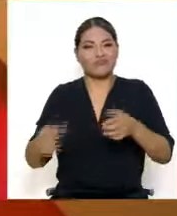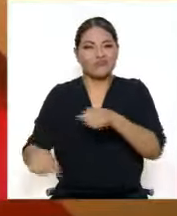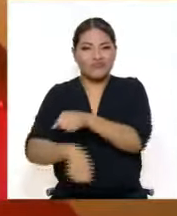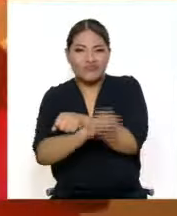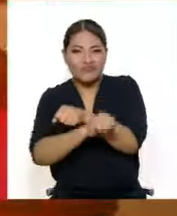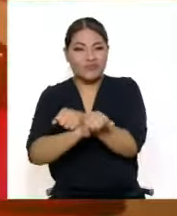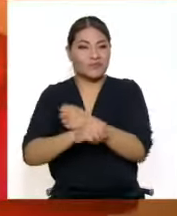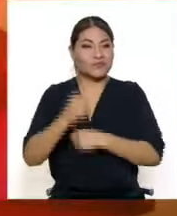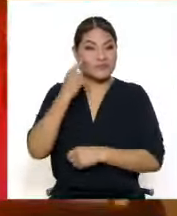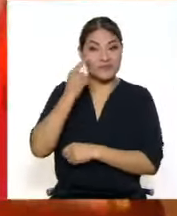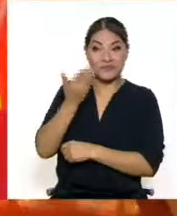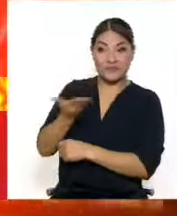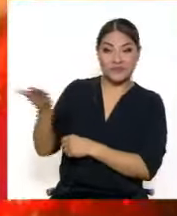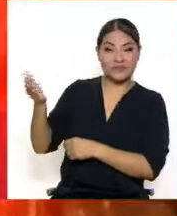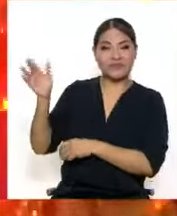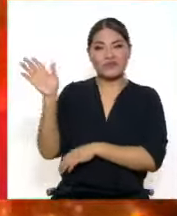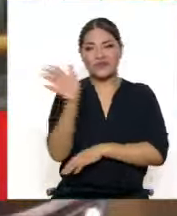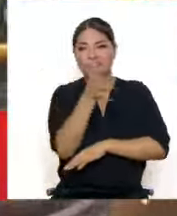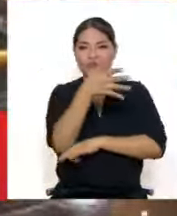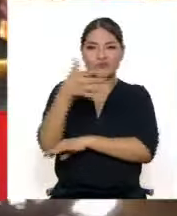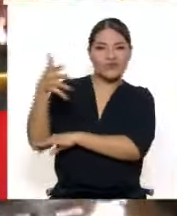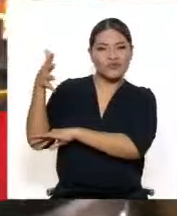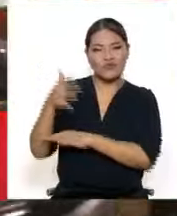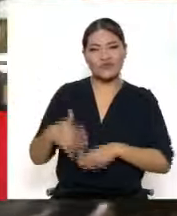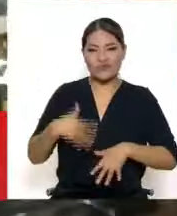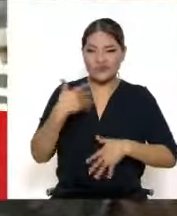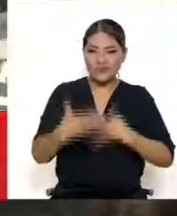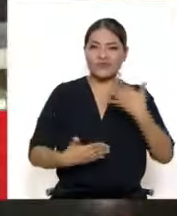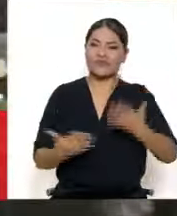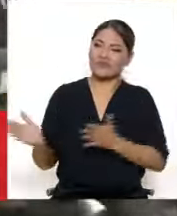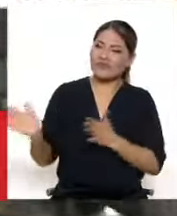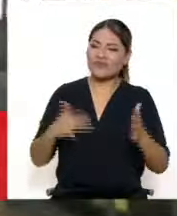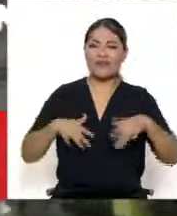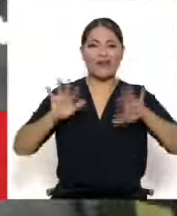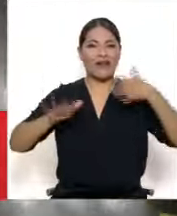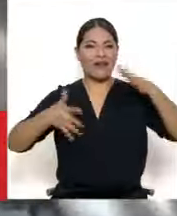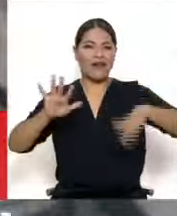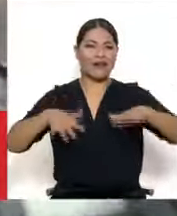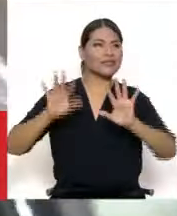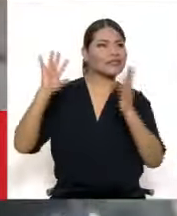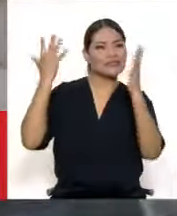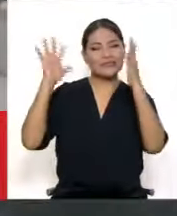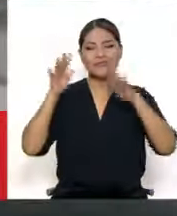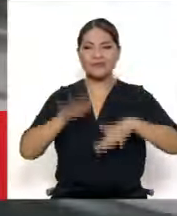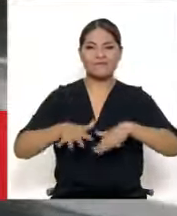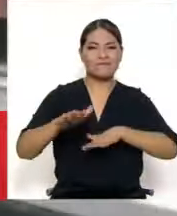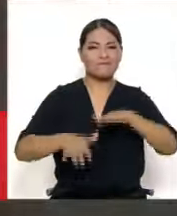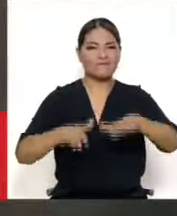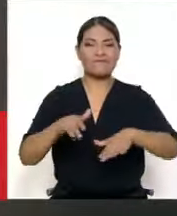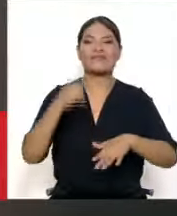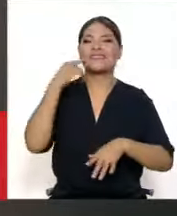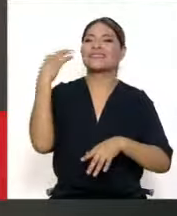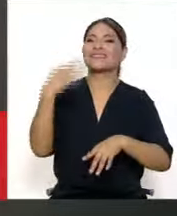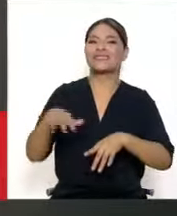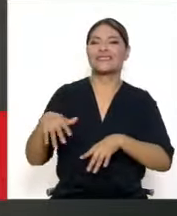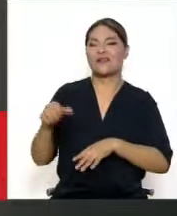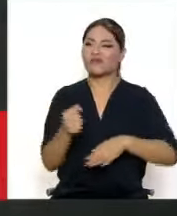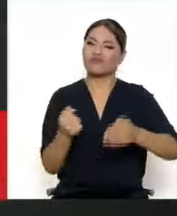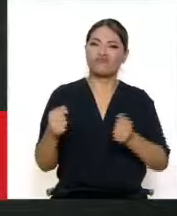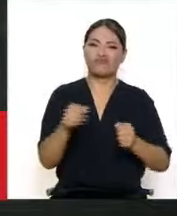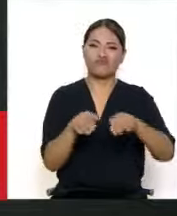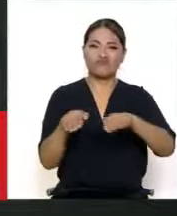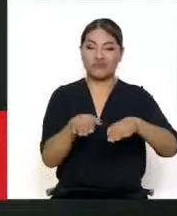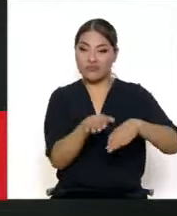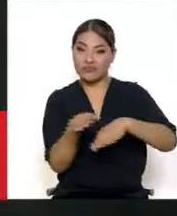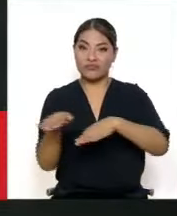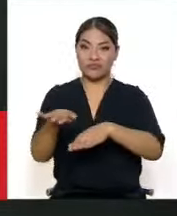veíamos en imágenes a los seleccionados en este peregrinaje, en esta caravana bicolor acostumbrada, llegando al